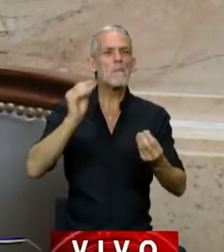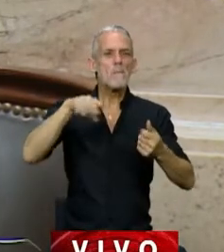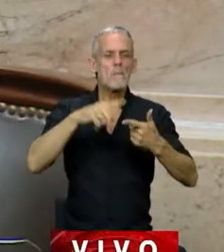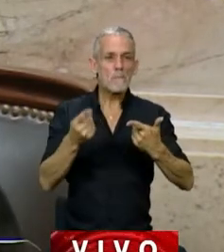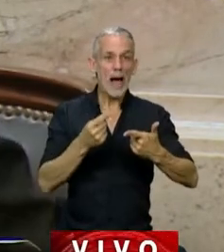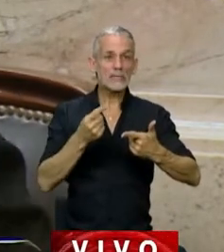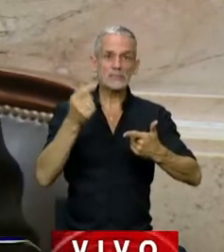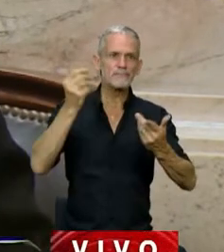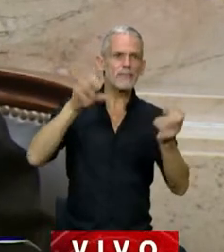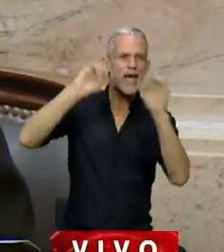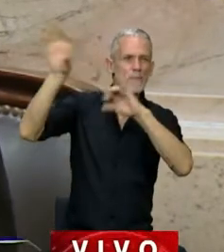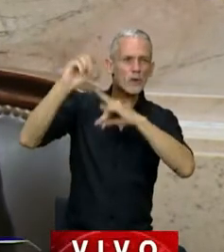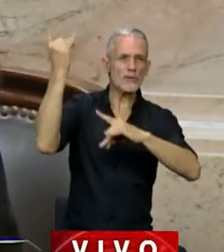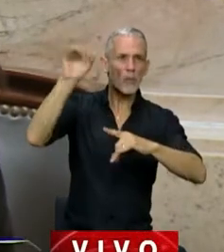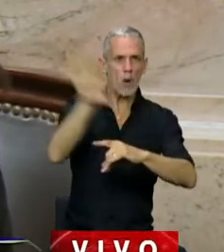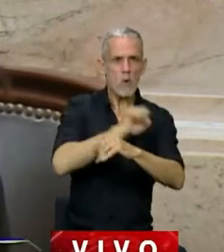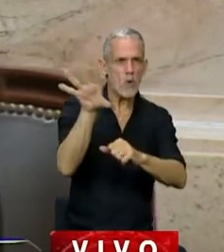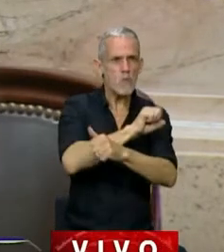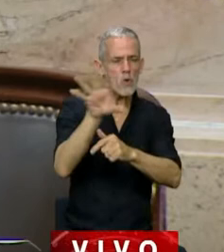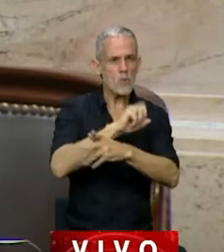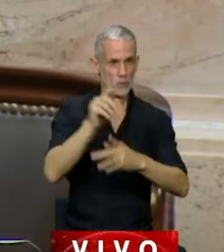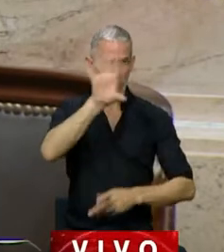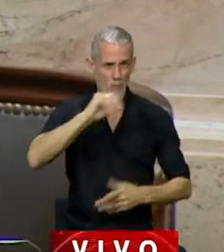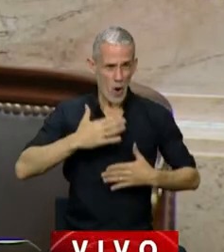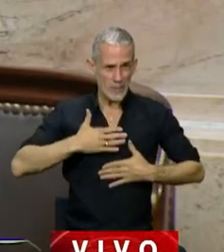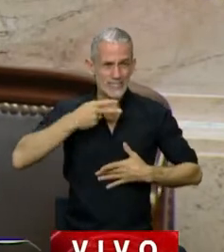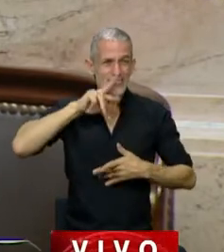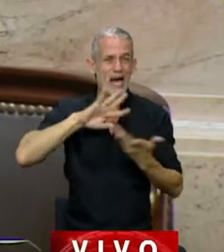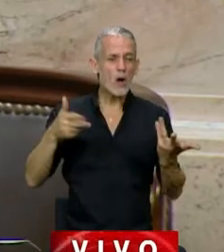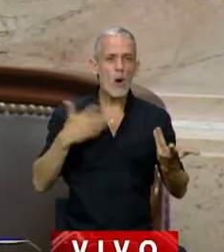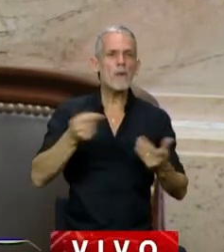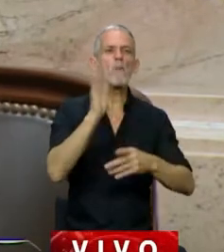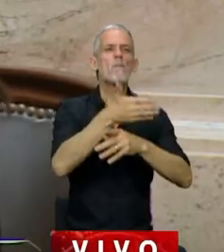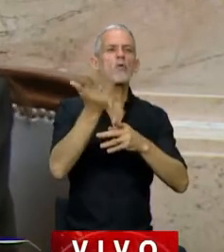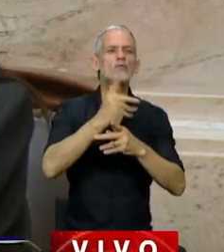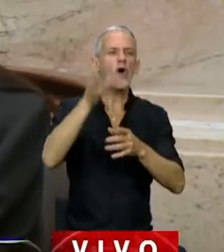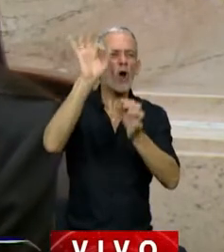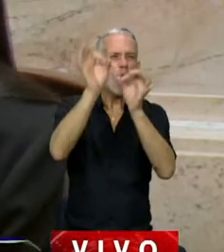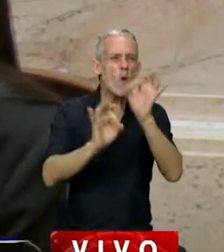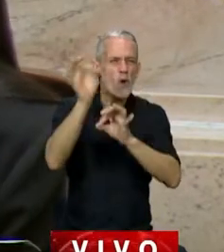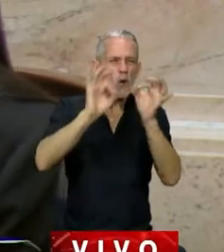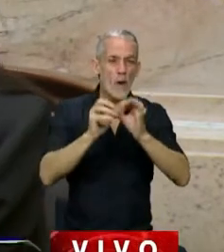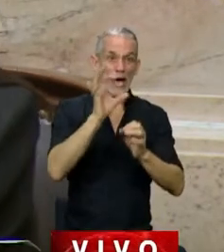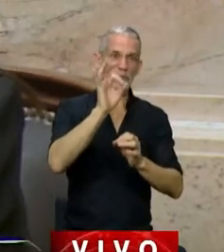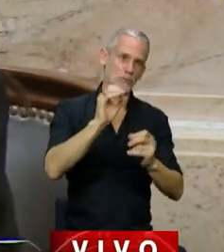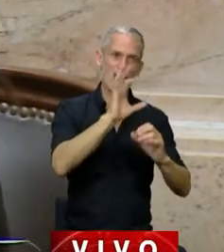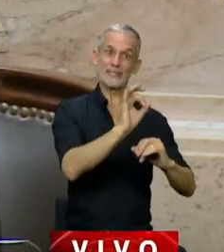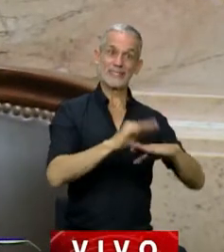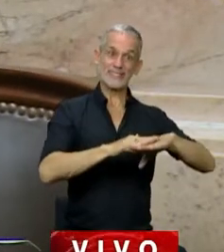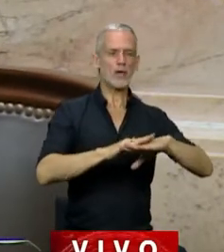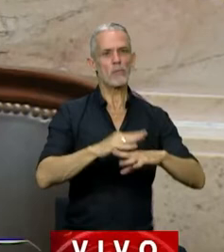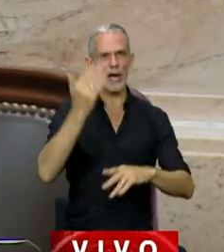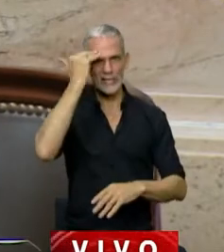aumentando retenciones, y así en nuestra provincia, las retenciones a la producción olivícola, del 0 al 15%